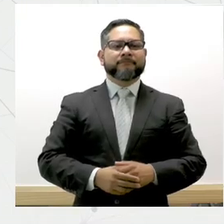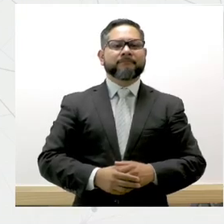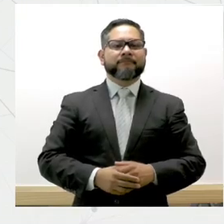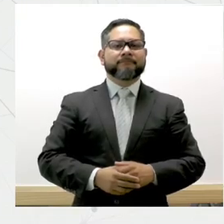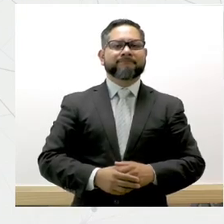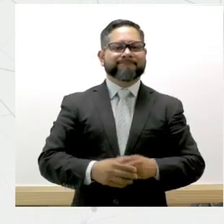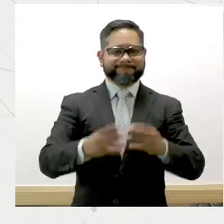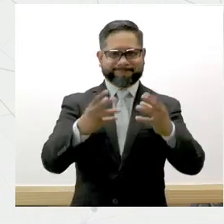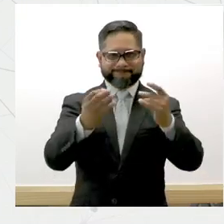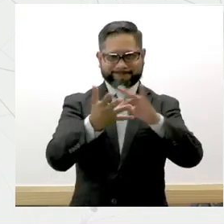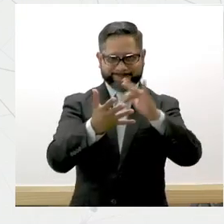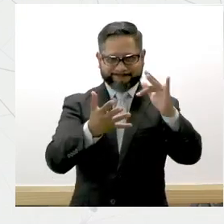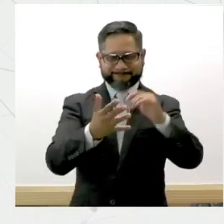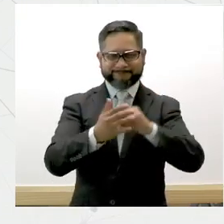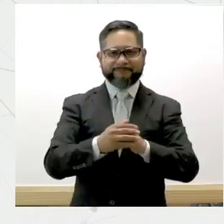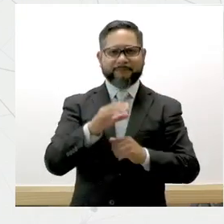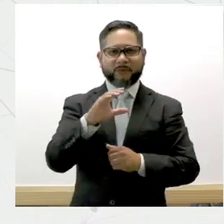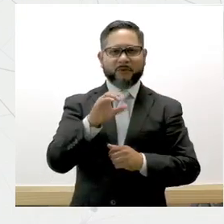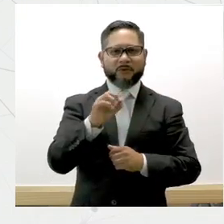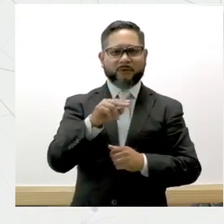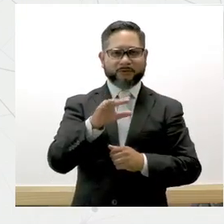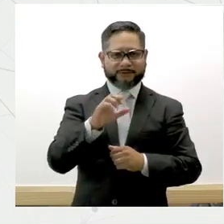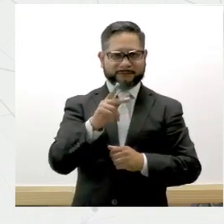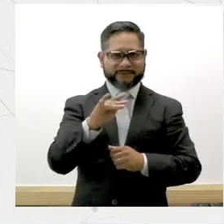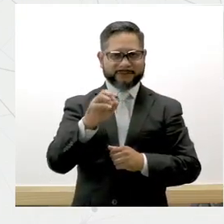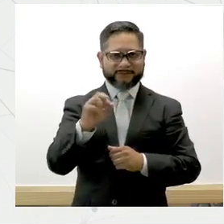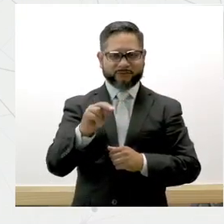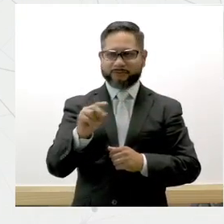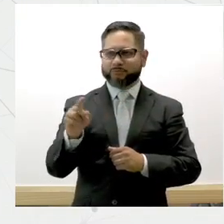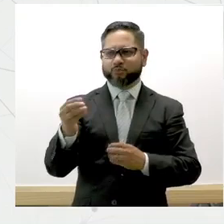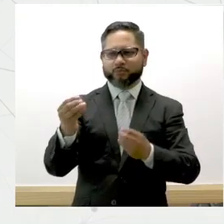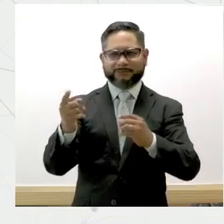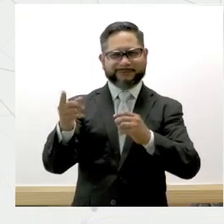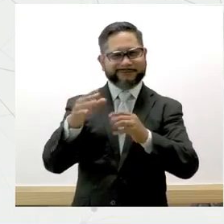Muchas gracias, Concepción. Muchas gracias por esta